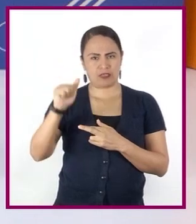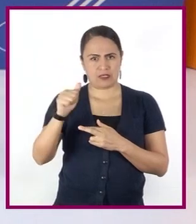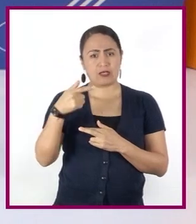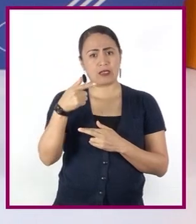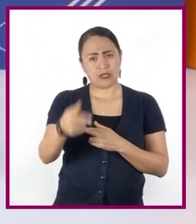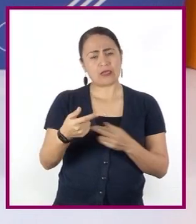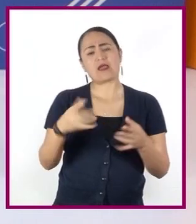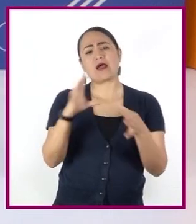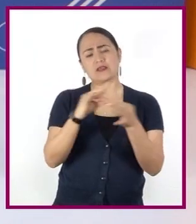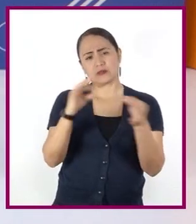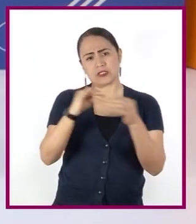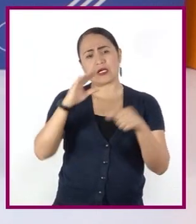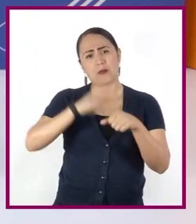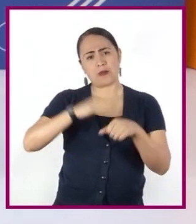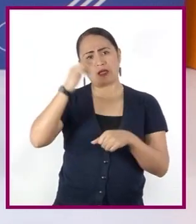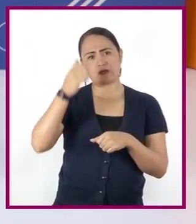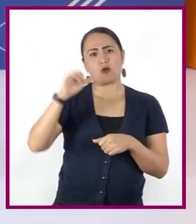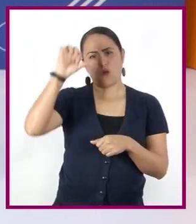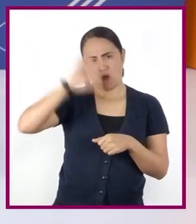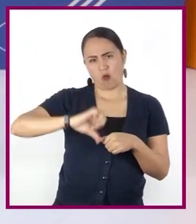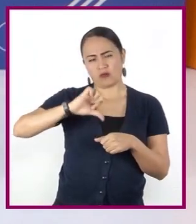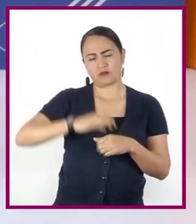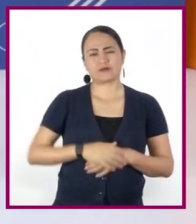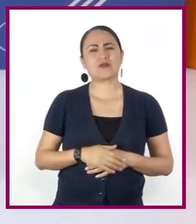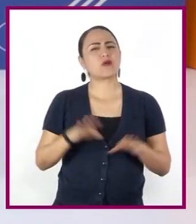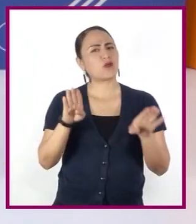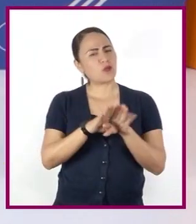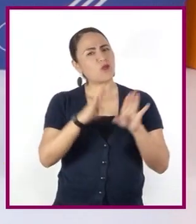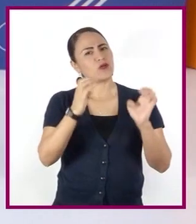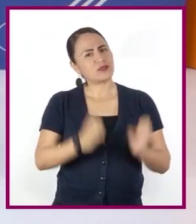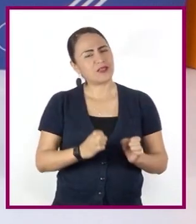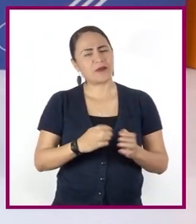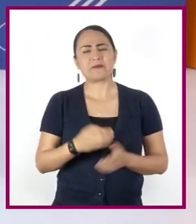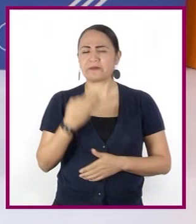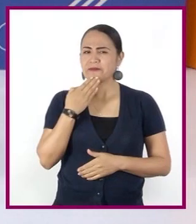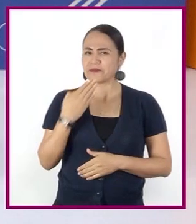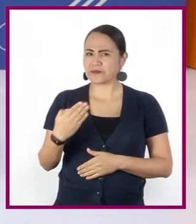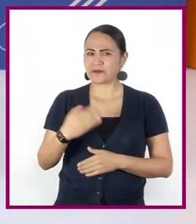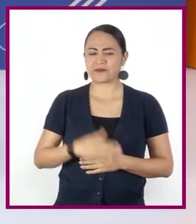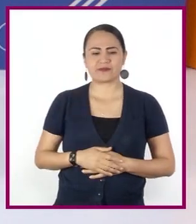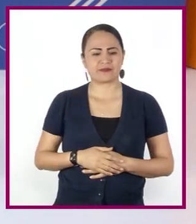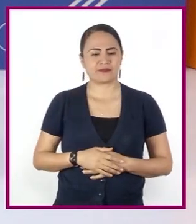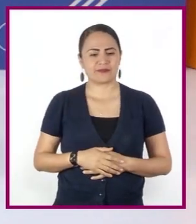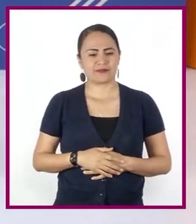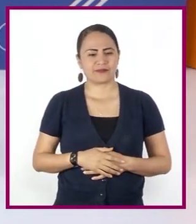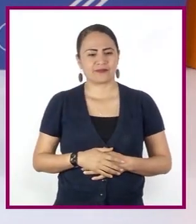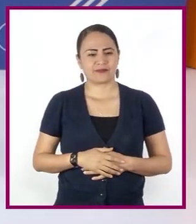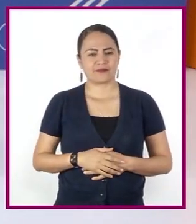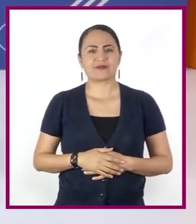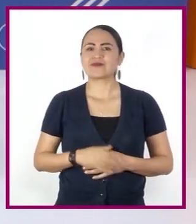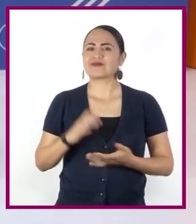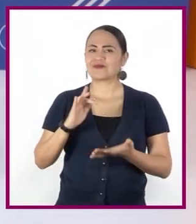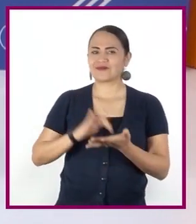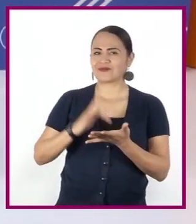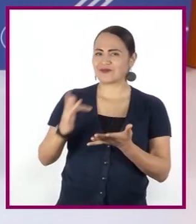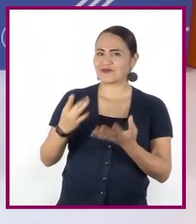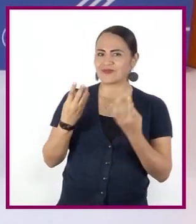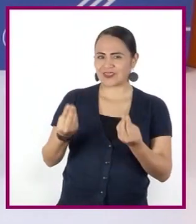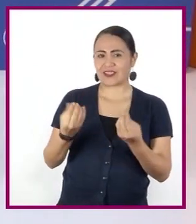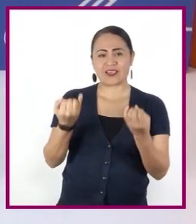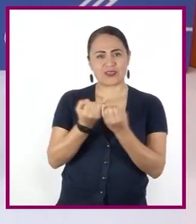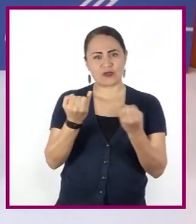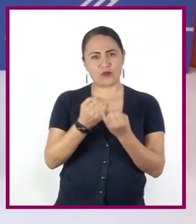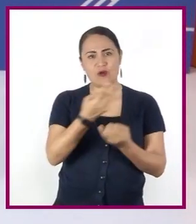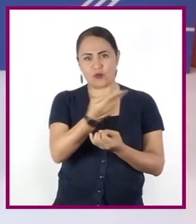nuestro aprendizaje en esta ocasión. Maestra, ¿cómo está? Bien. Muchas gracias y gracias a ustedes